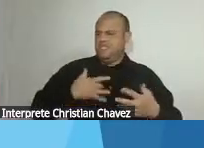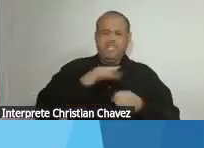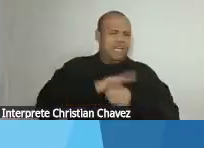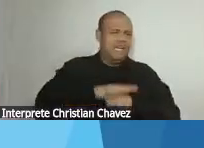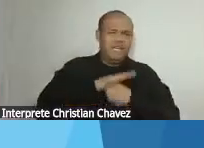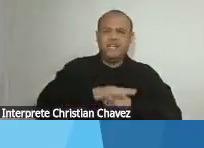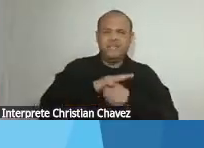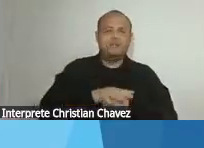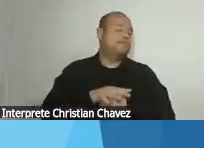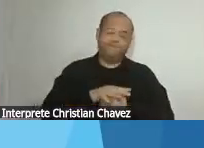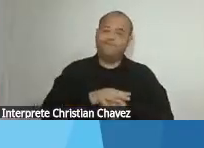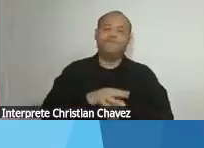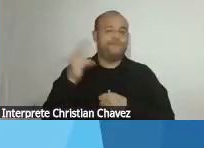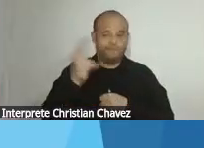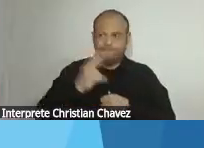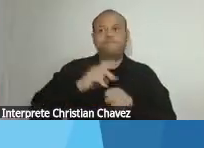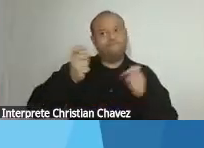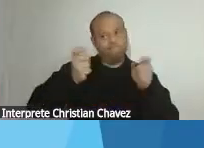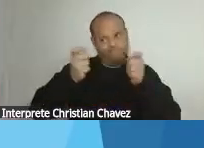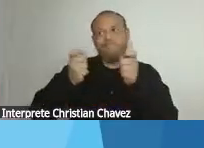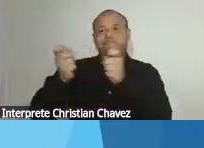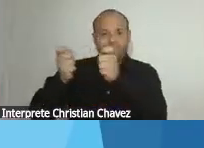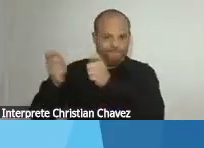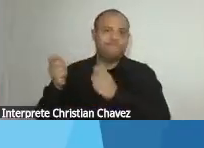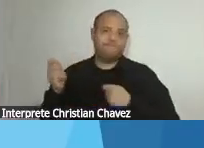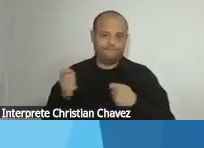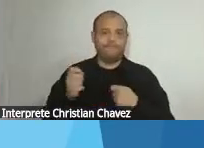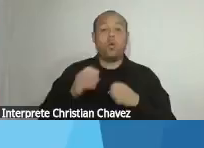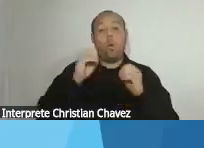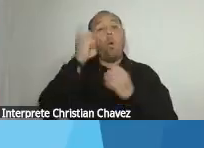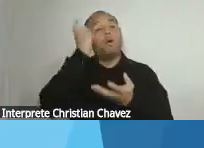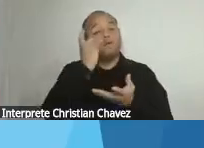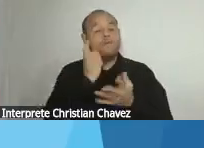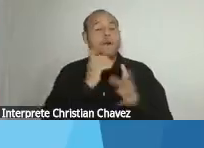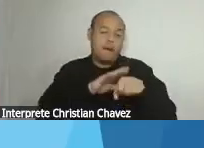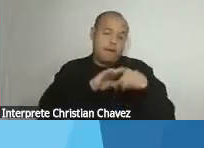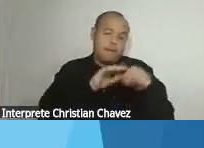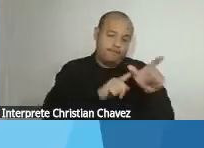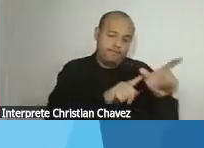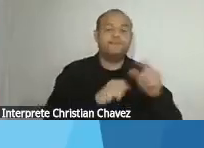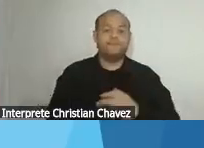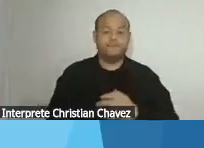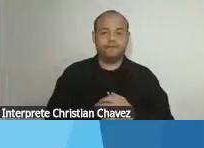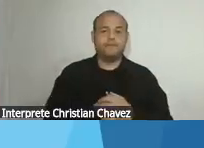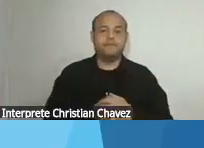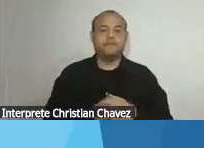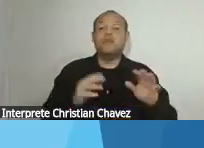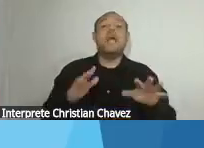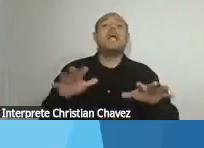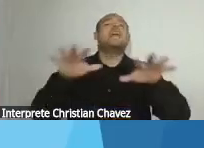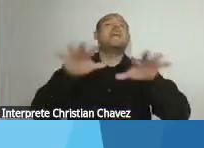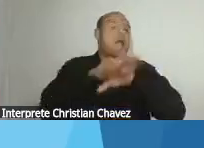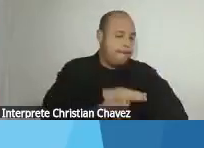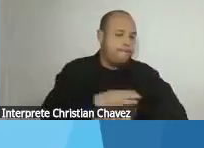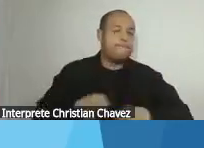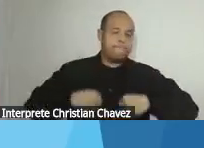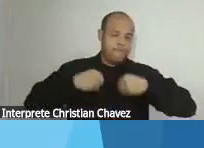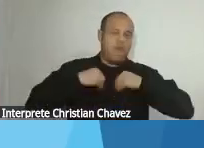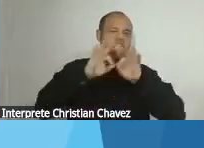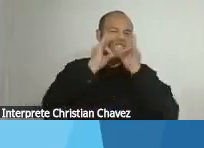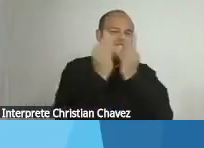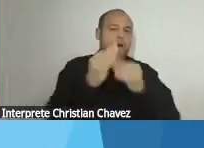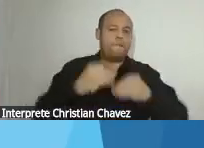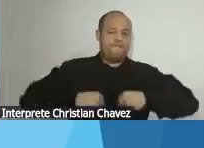adecuadas, ¿sí? No hay algo que te cure la diabetes, sino aquí tienes que hacer cambios en tu estilo de vida para controlar tus niveles de